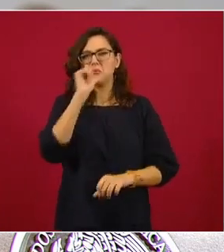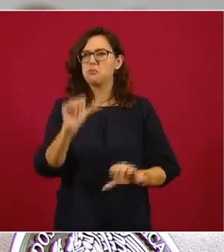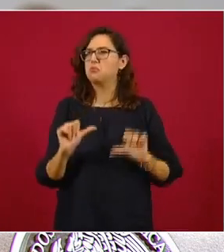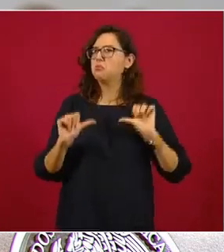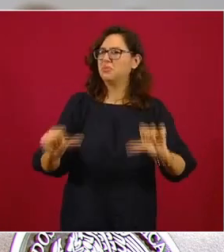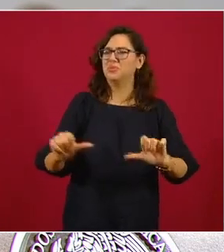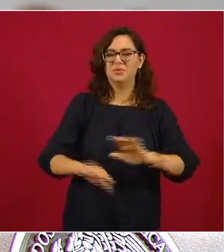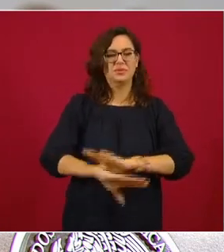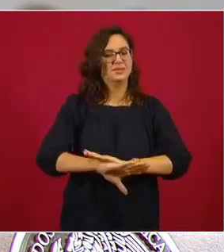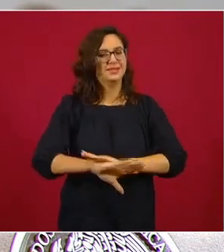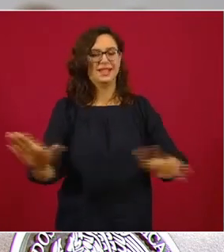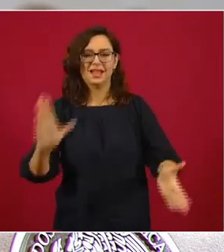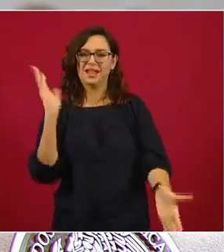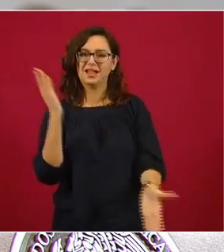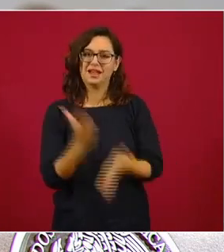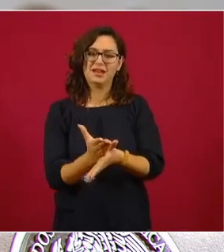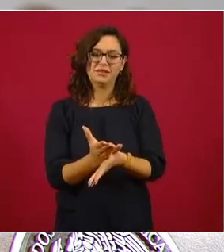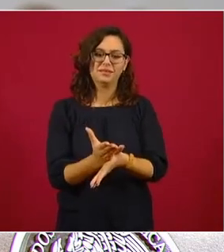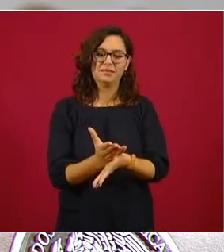Tenemos